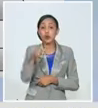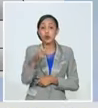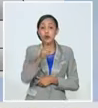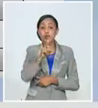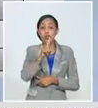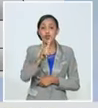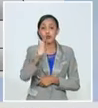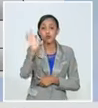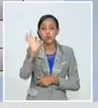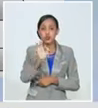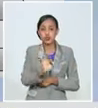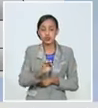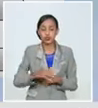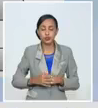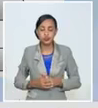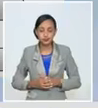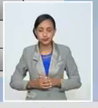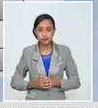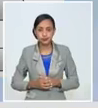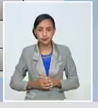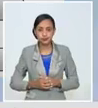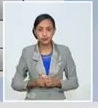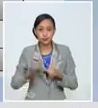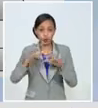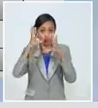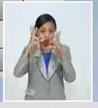4,12%. Se acumulan ya